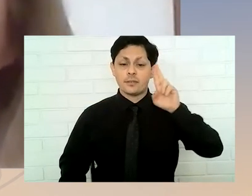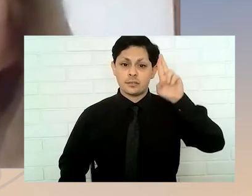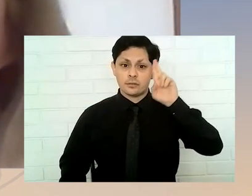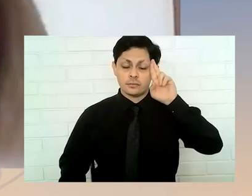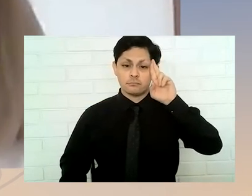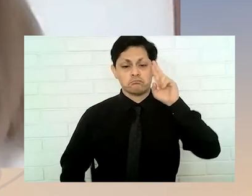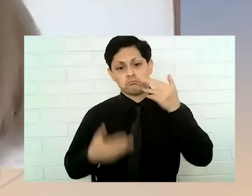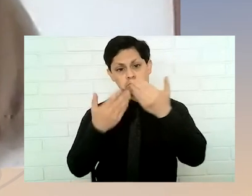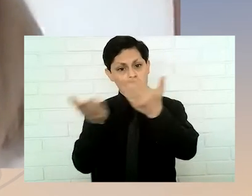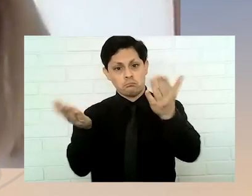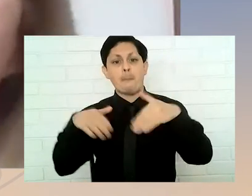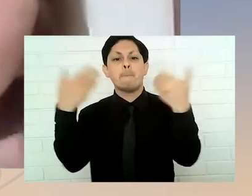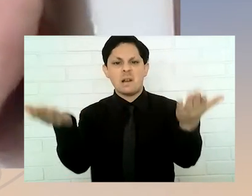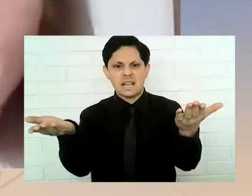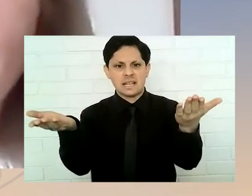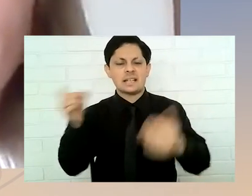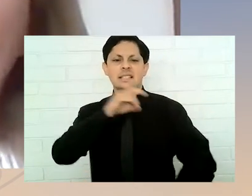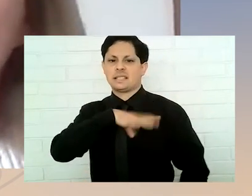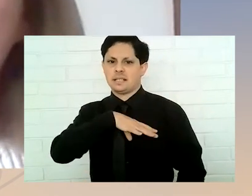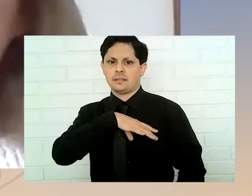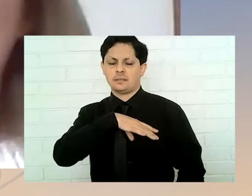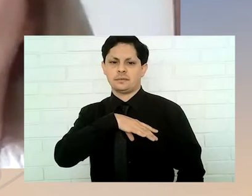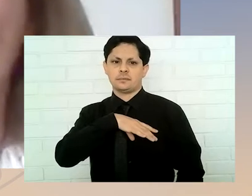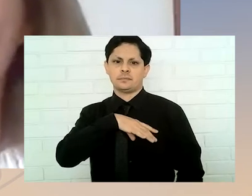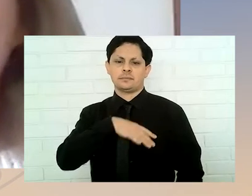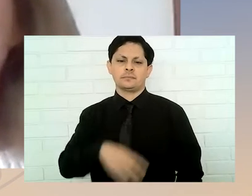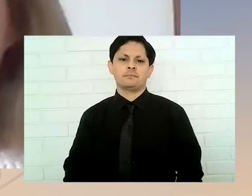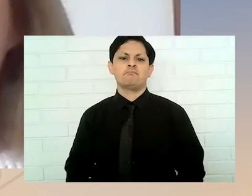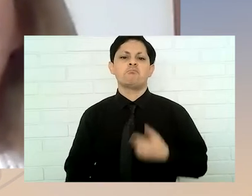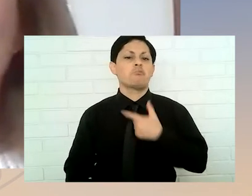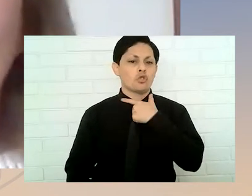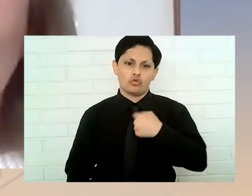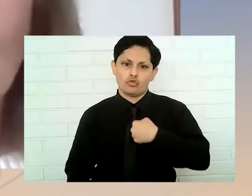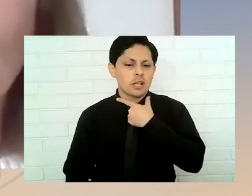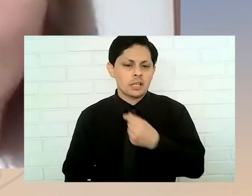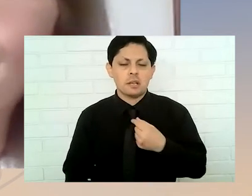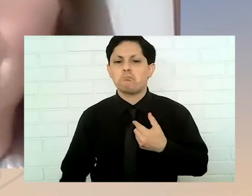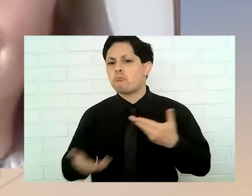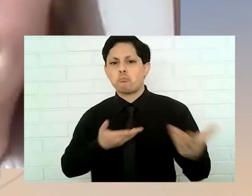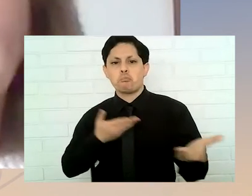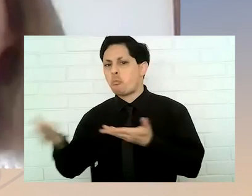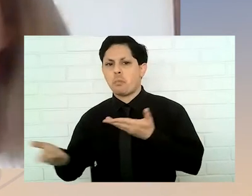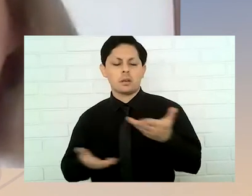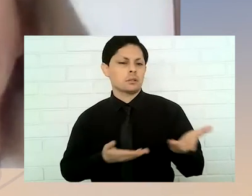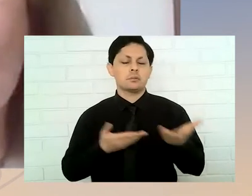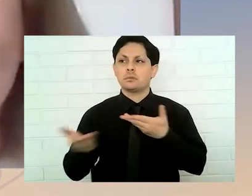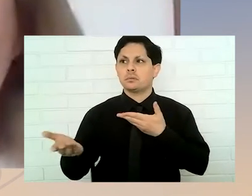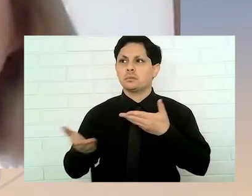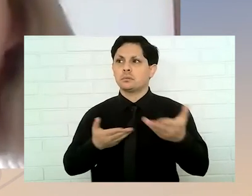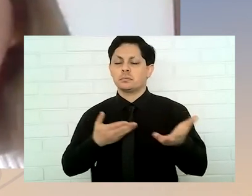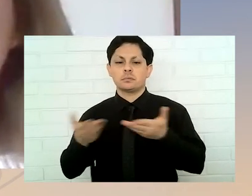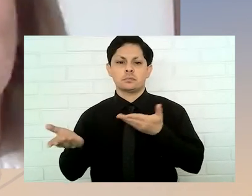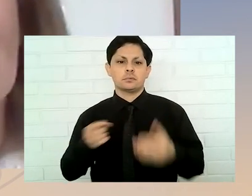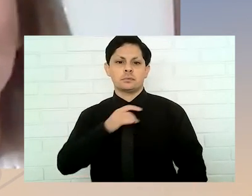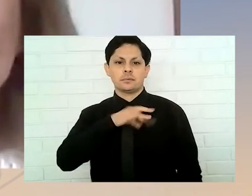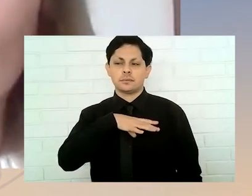Chile. Bien, eso es lo que yo quería en general compartir con todos y todas ustedes, y en el caso de Chile